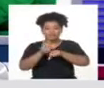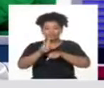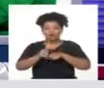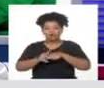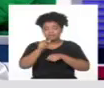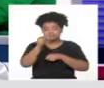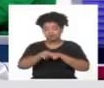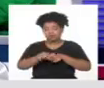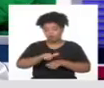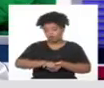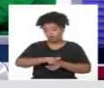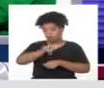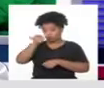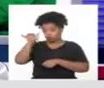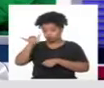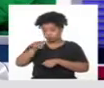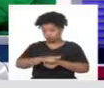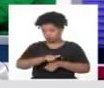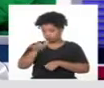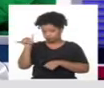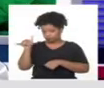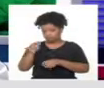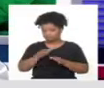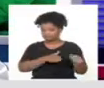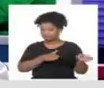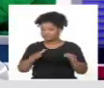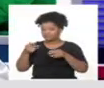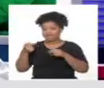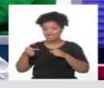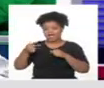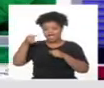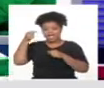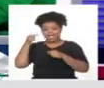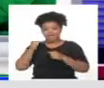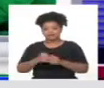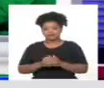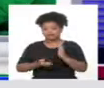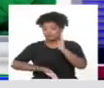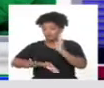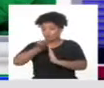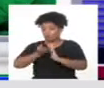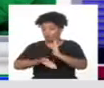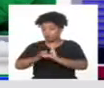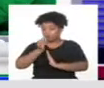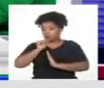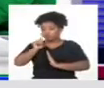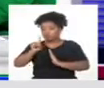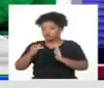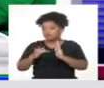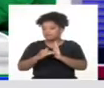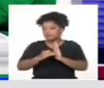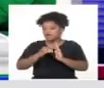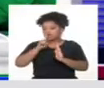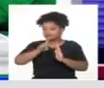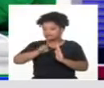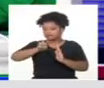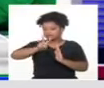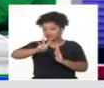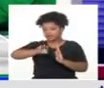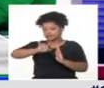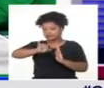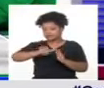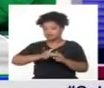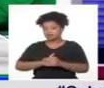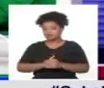del diagnóstico. Y ayer se dieron 1.136 altas, pudiéramos decir, no una cifra elevada de